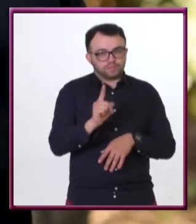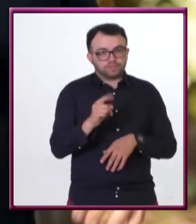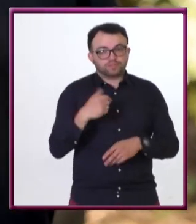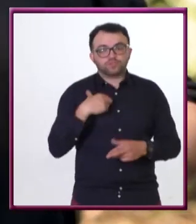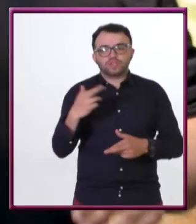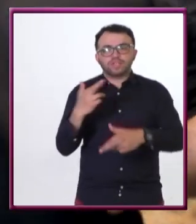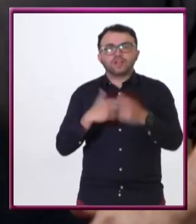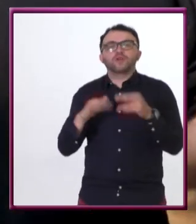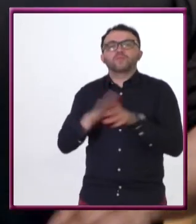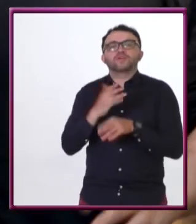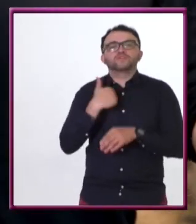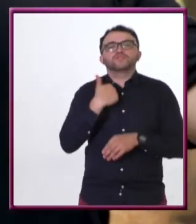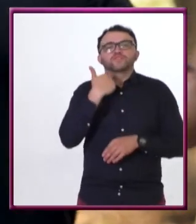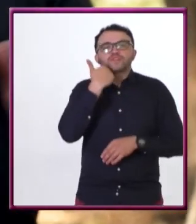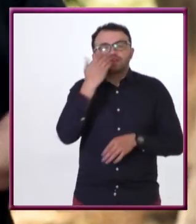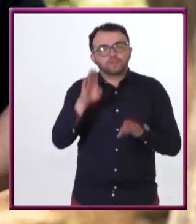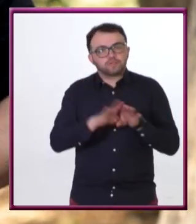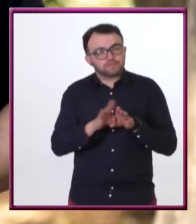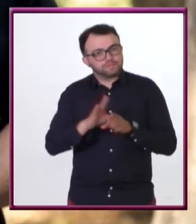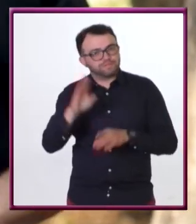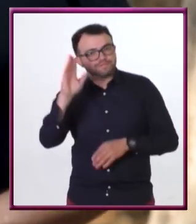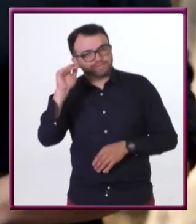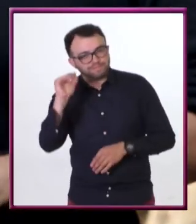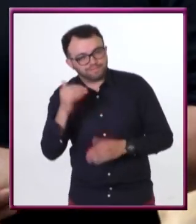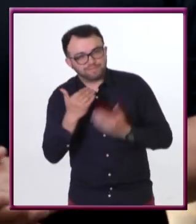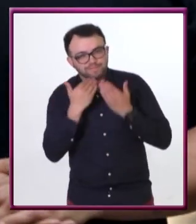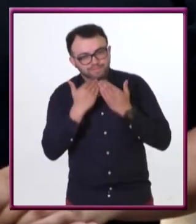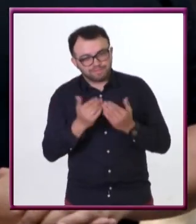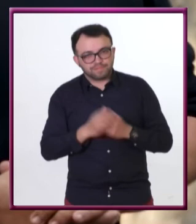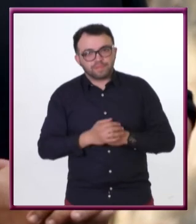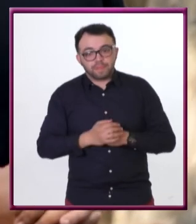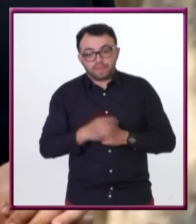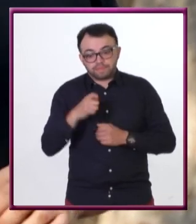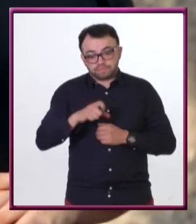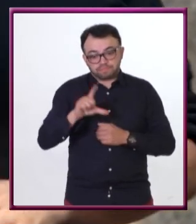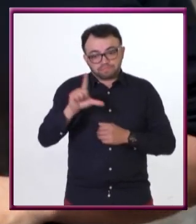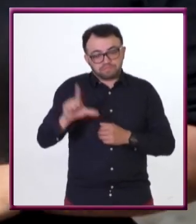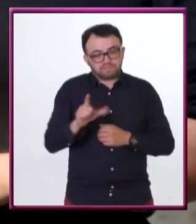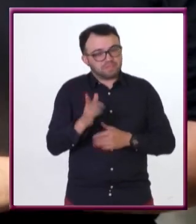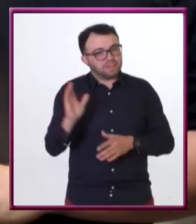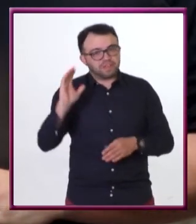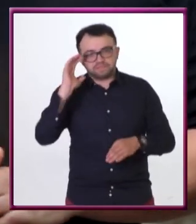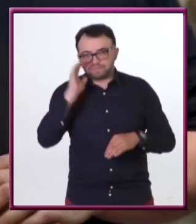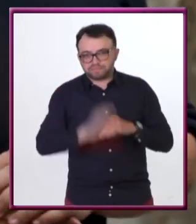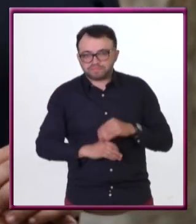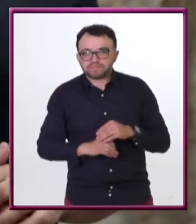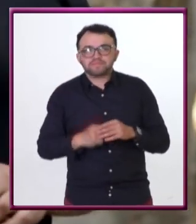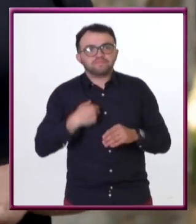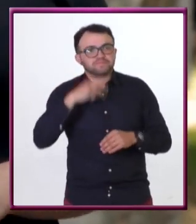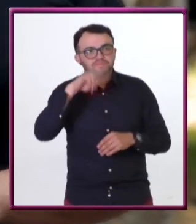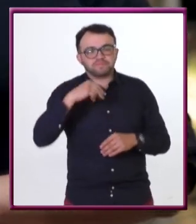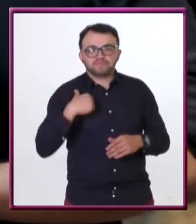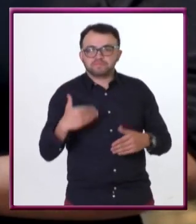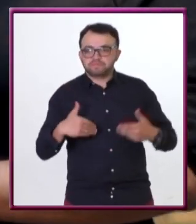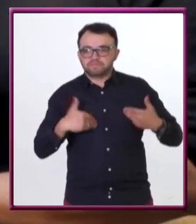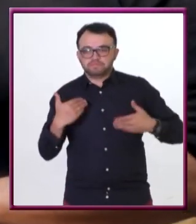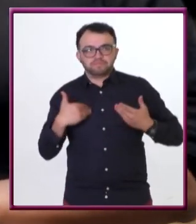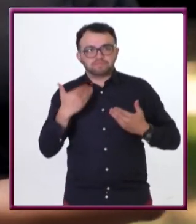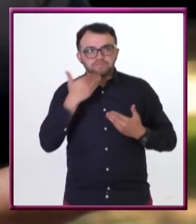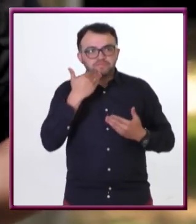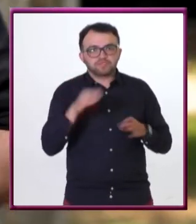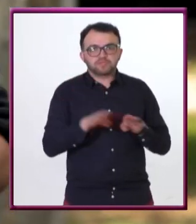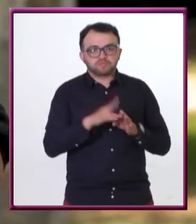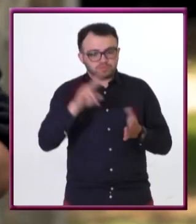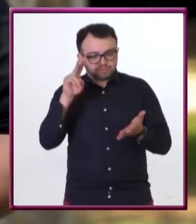tenemos el honor de despedir el programa Jóvenes en TV. Se acabó este lunes. La pasamos súper bien con ustedes, valorando la participación de